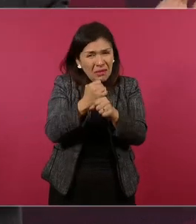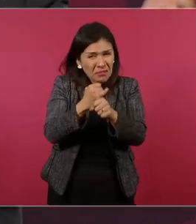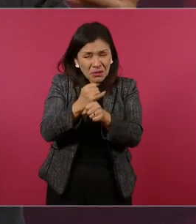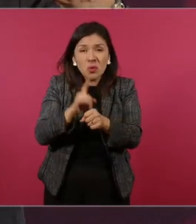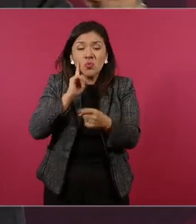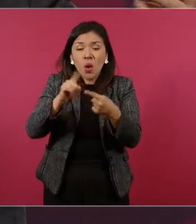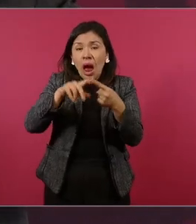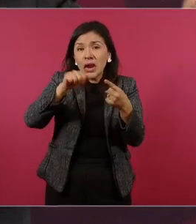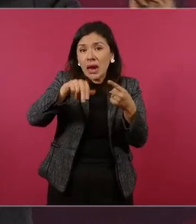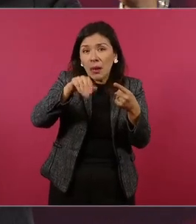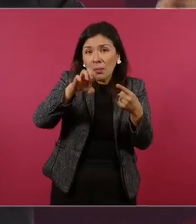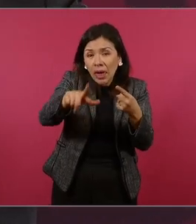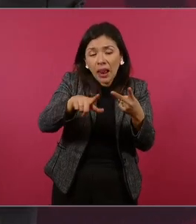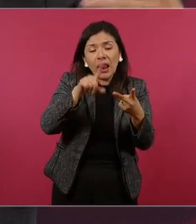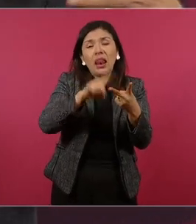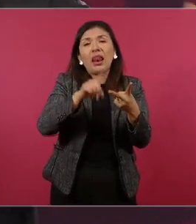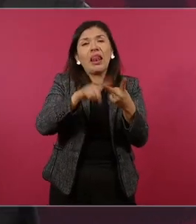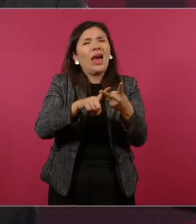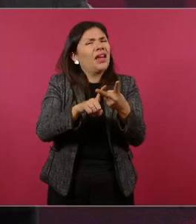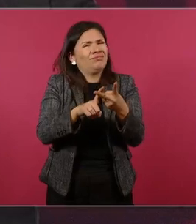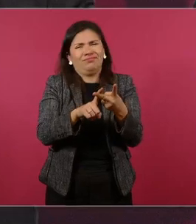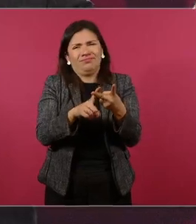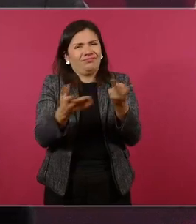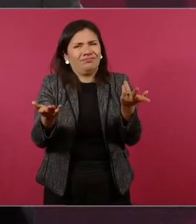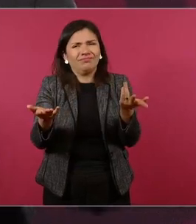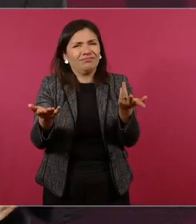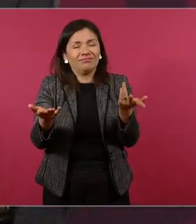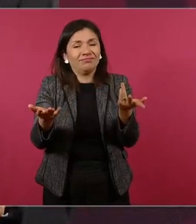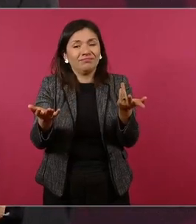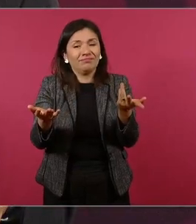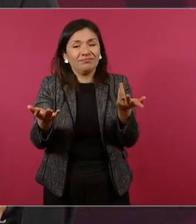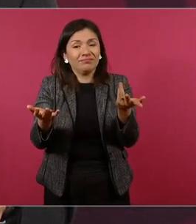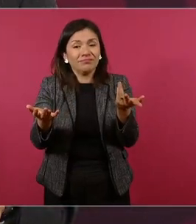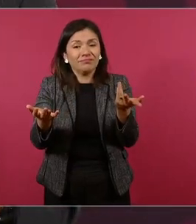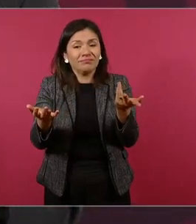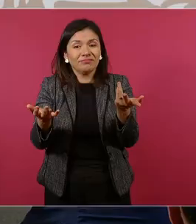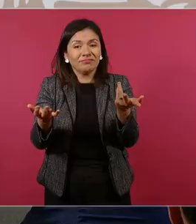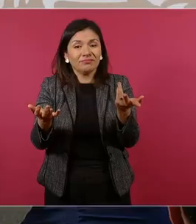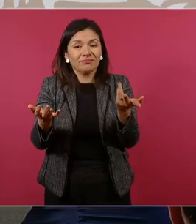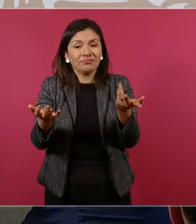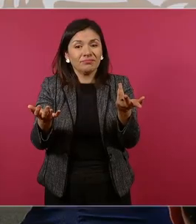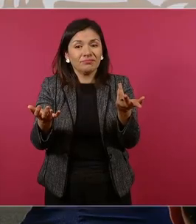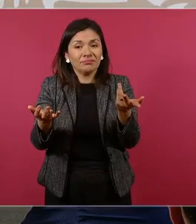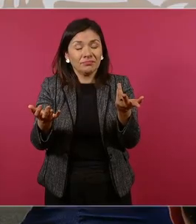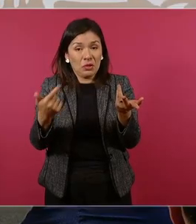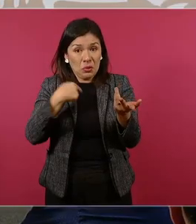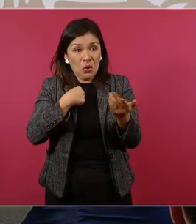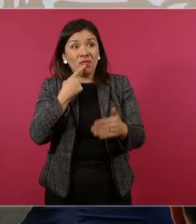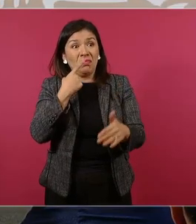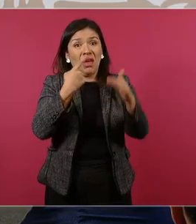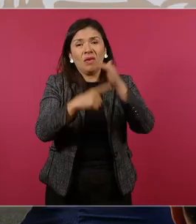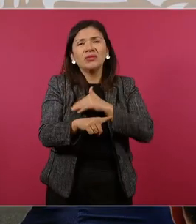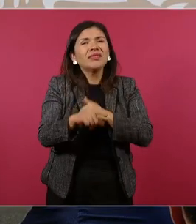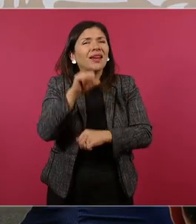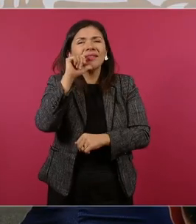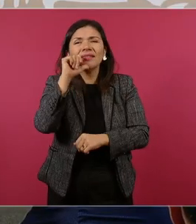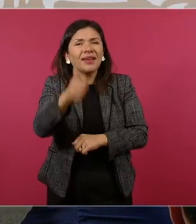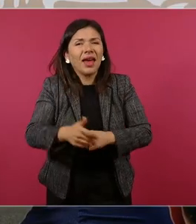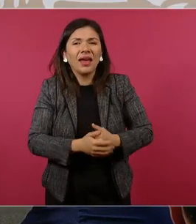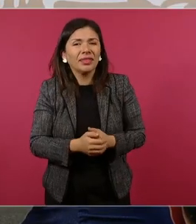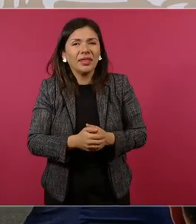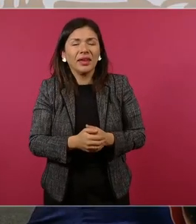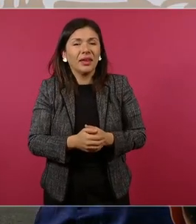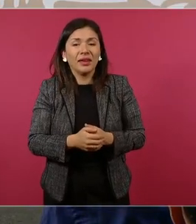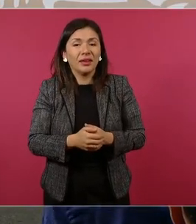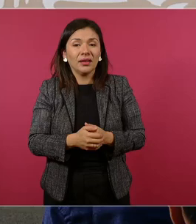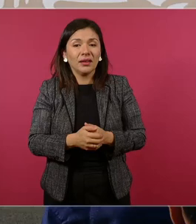la señora este vamos a denunciarla no no no no no